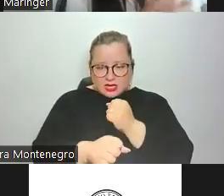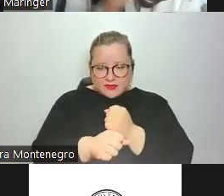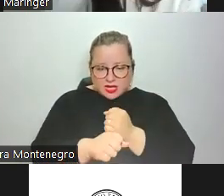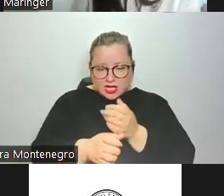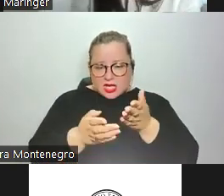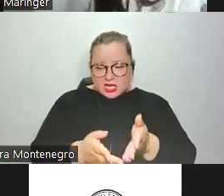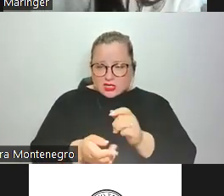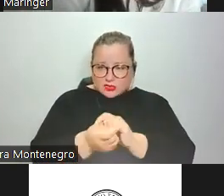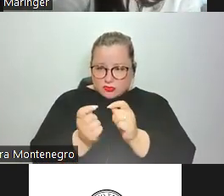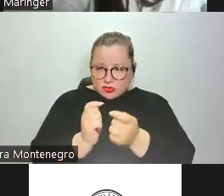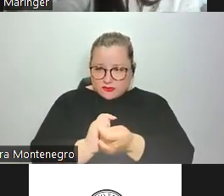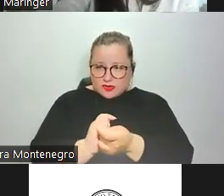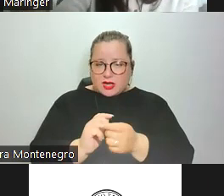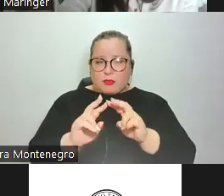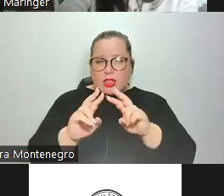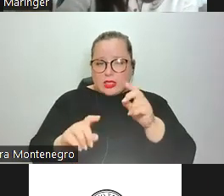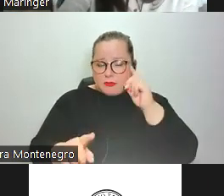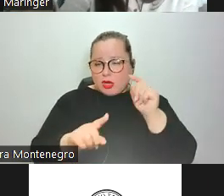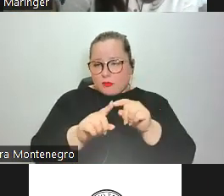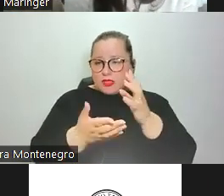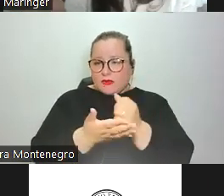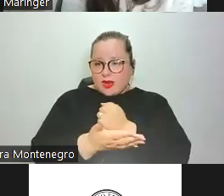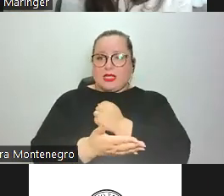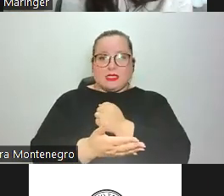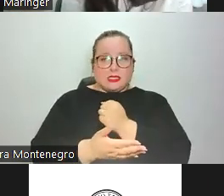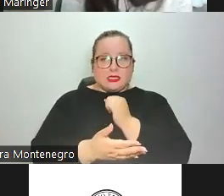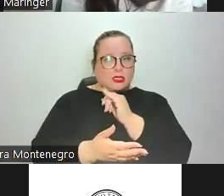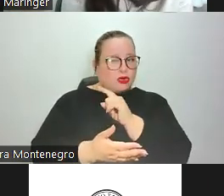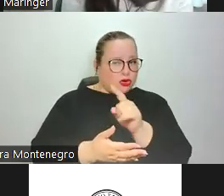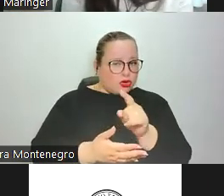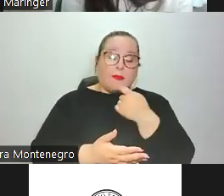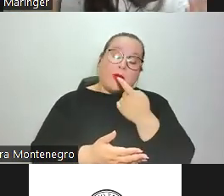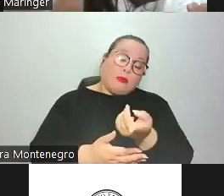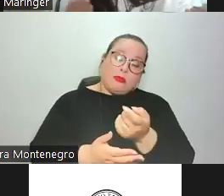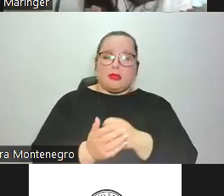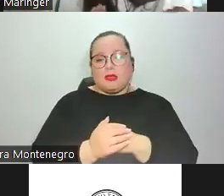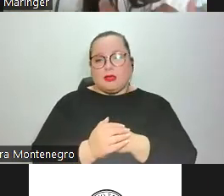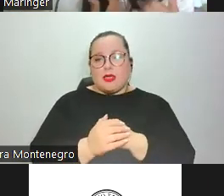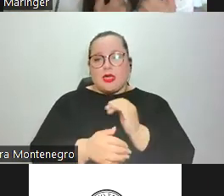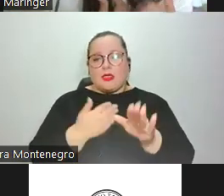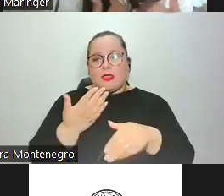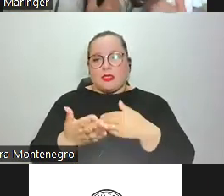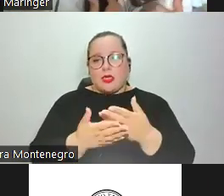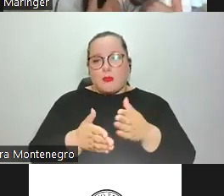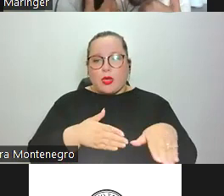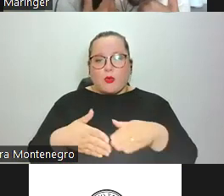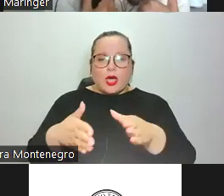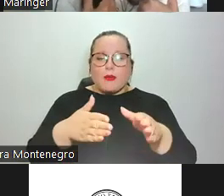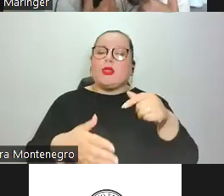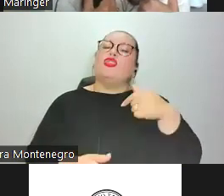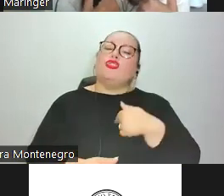modificarlo por el logro de un objetivo mayor? Son preguntas. Finalmente es un camino que uno